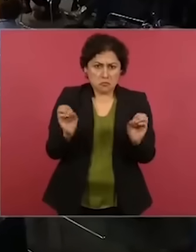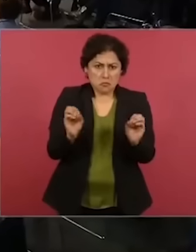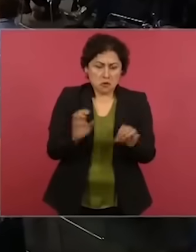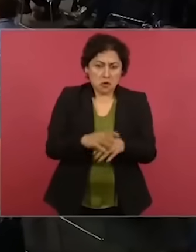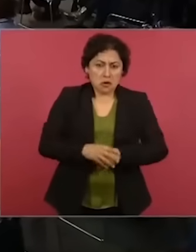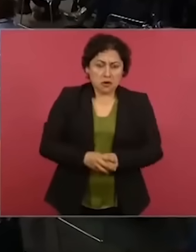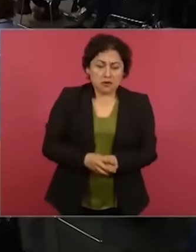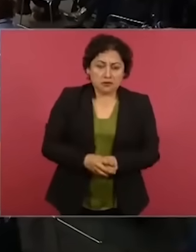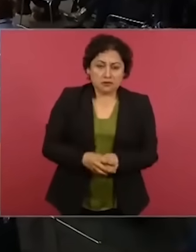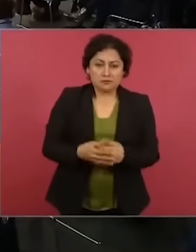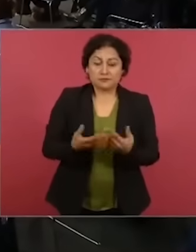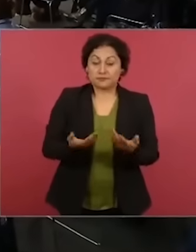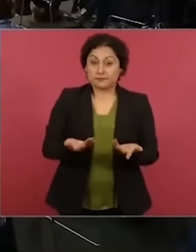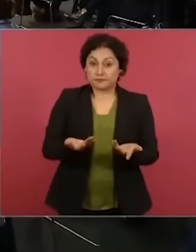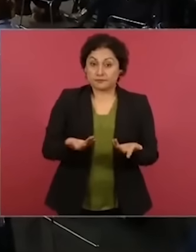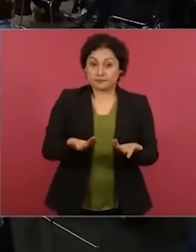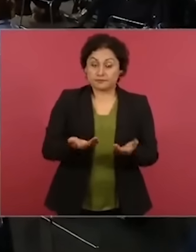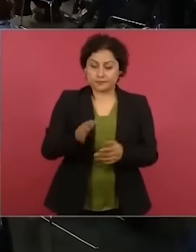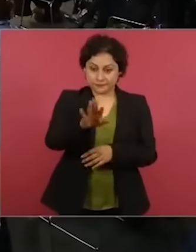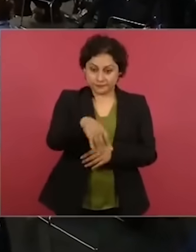o sea pero imagínense